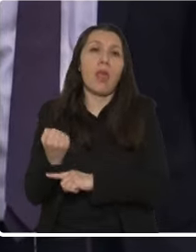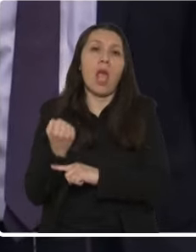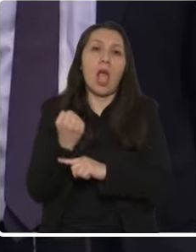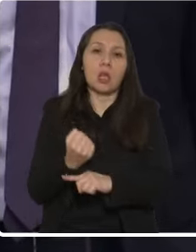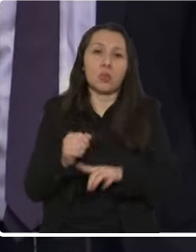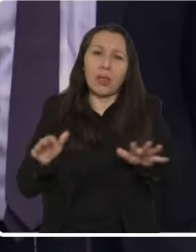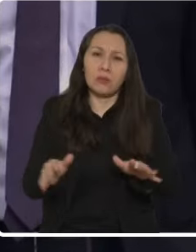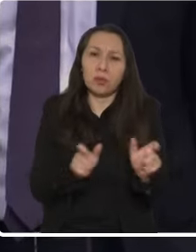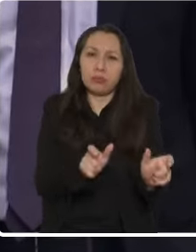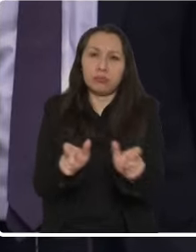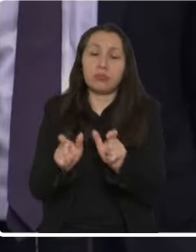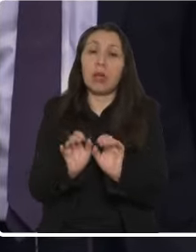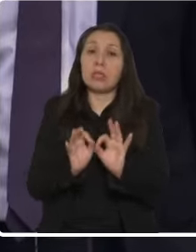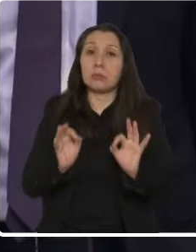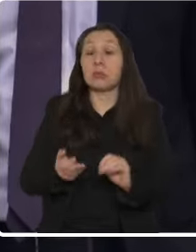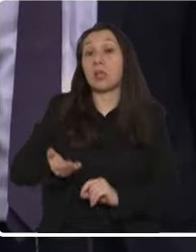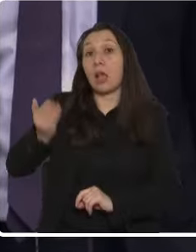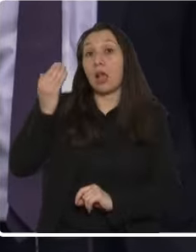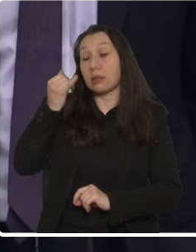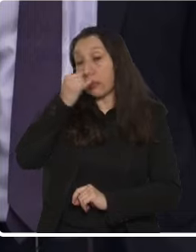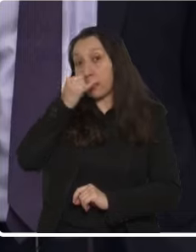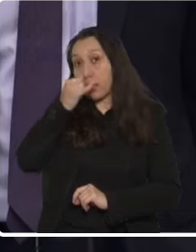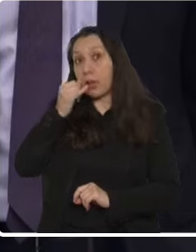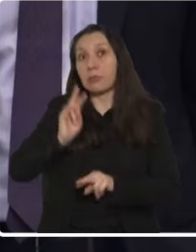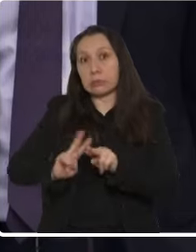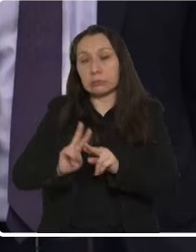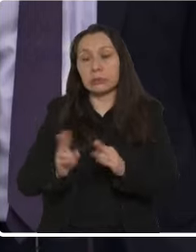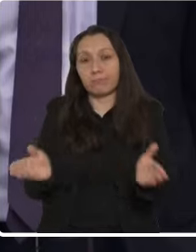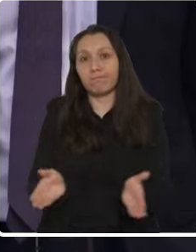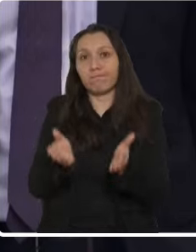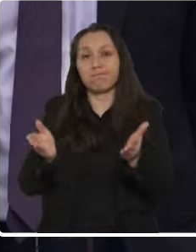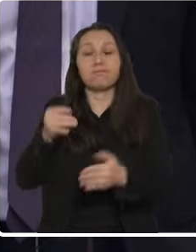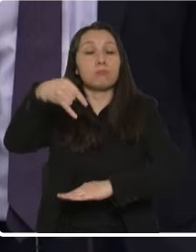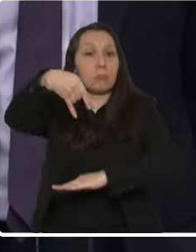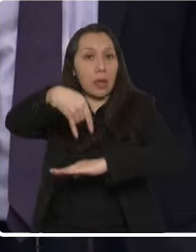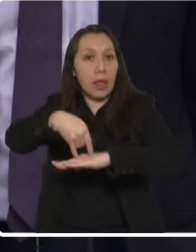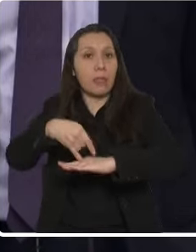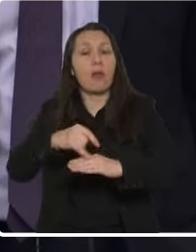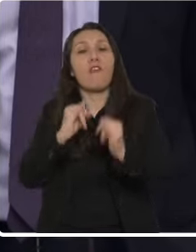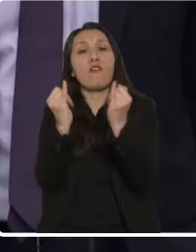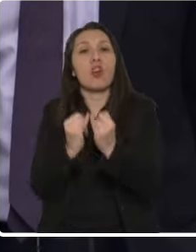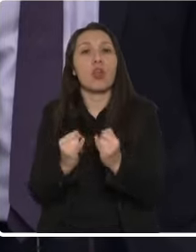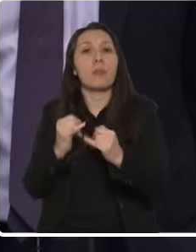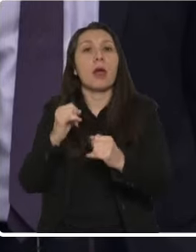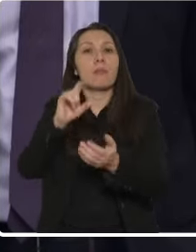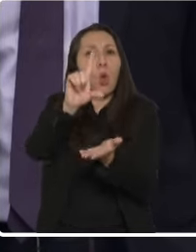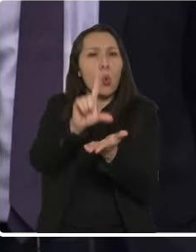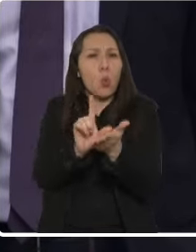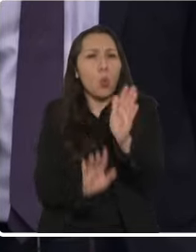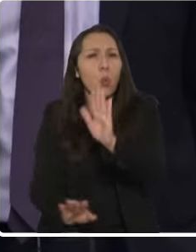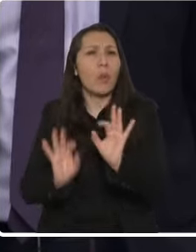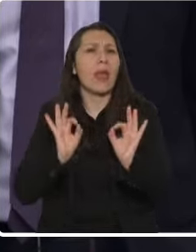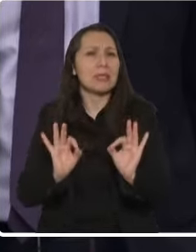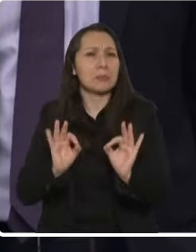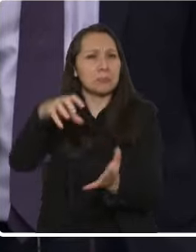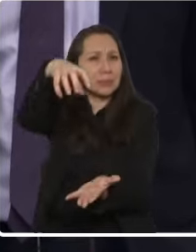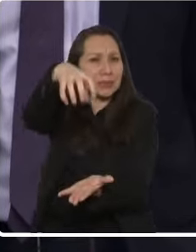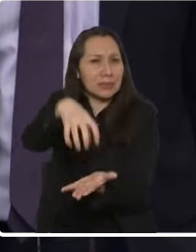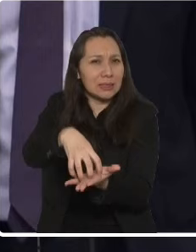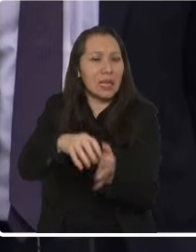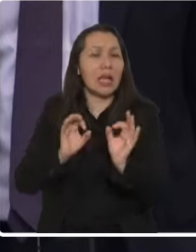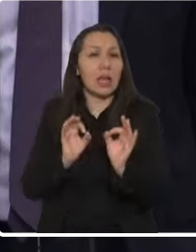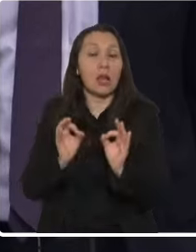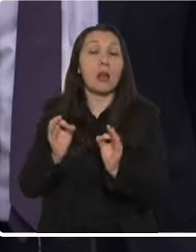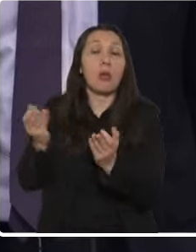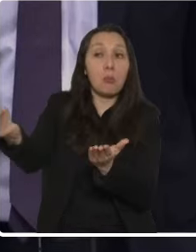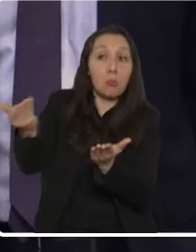seguridad, especialmente hace tiempo que estamos impulsando en el Parlamento la modalidad de infraestructura crítica. Y en esa evaluación